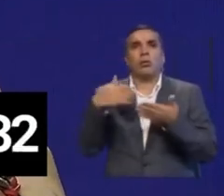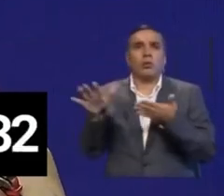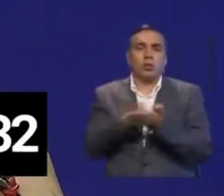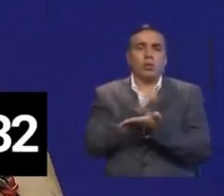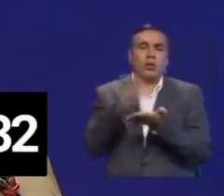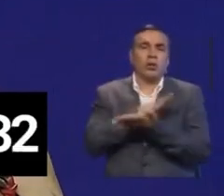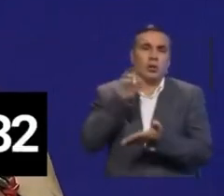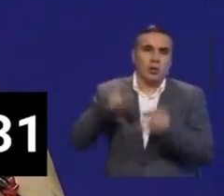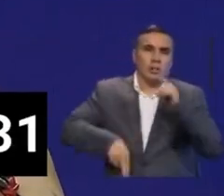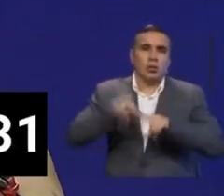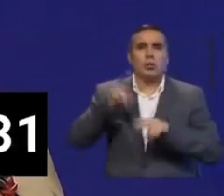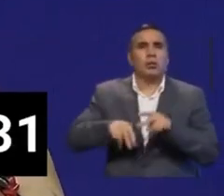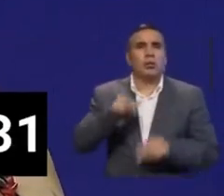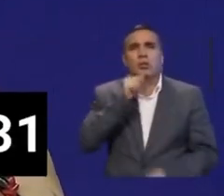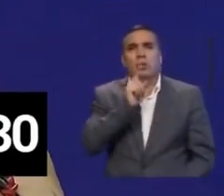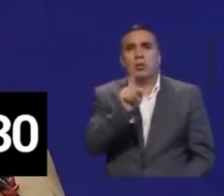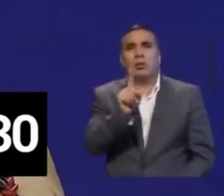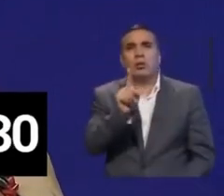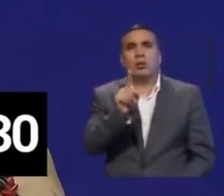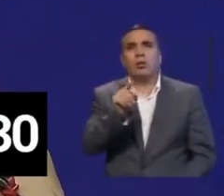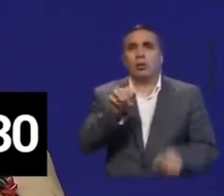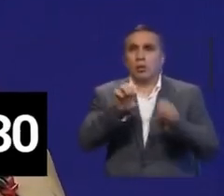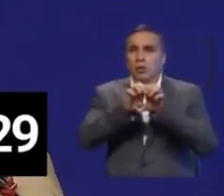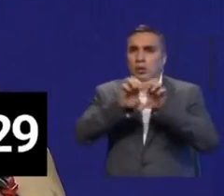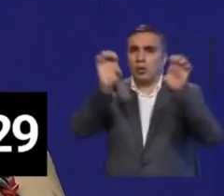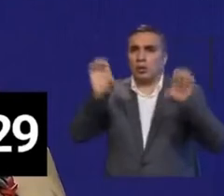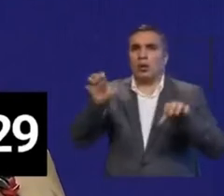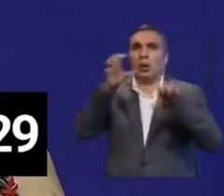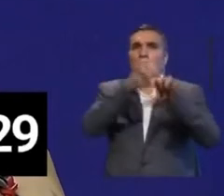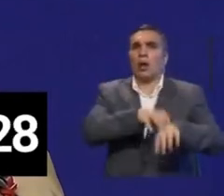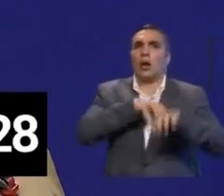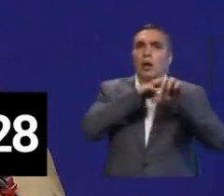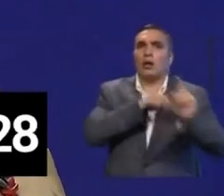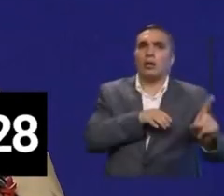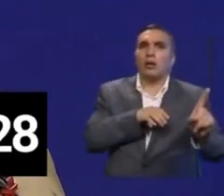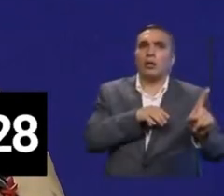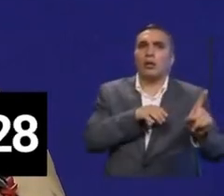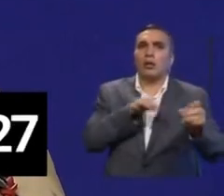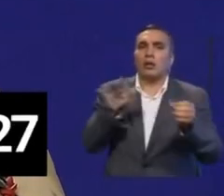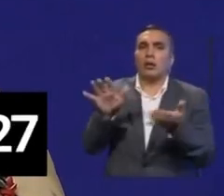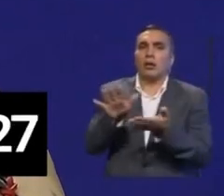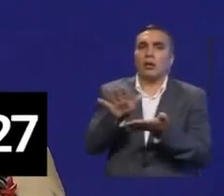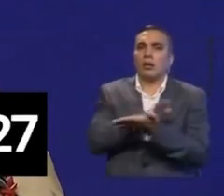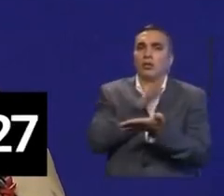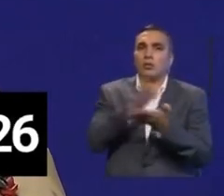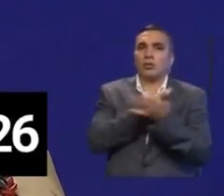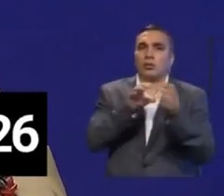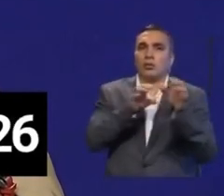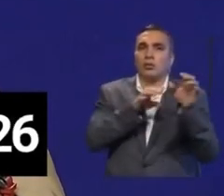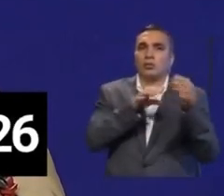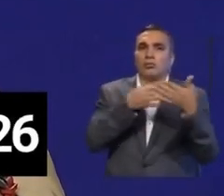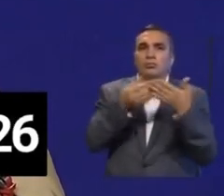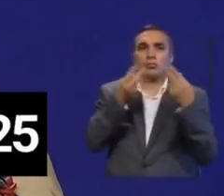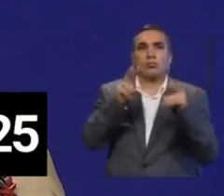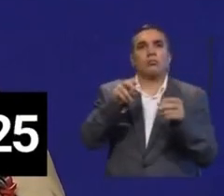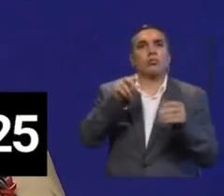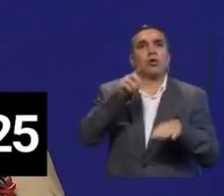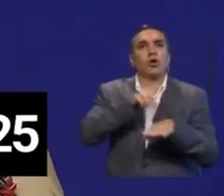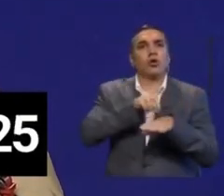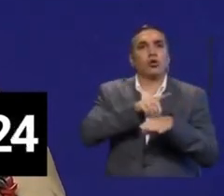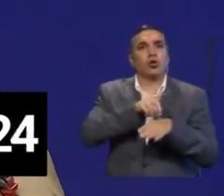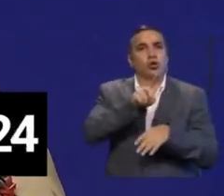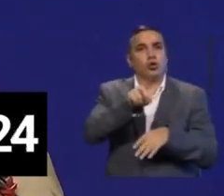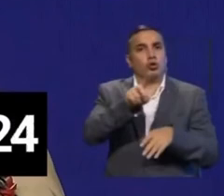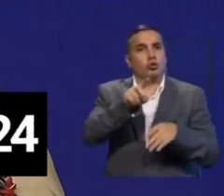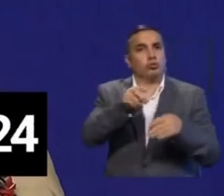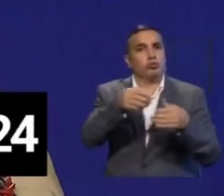¿Saben quién las va a hacer? Van a ser los empresarios agrícolas, las escuelas, y van a tener dispensarios médicos, y